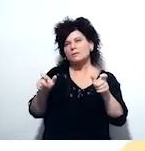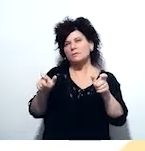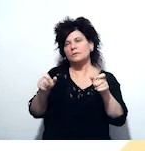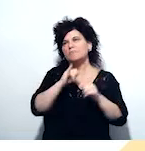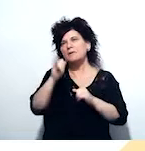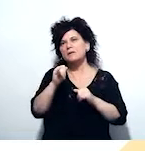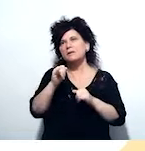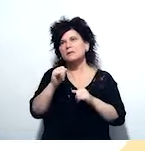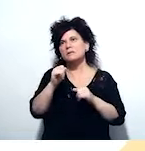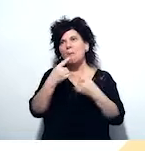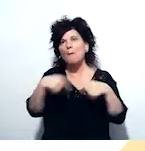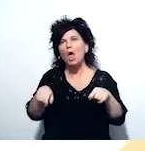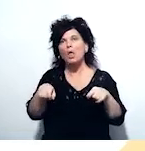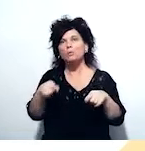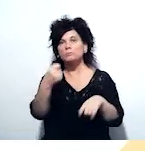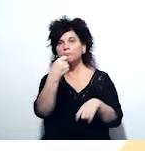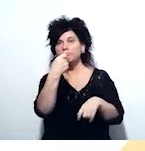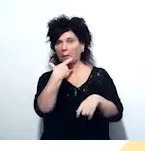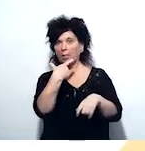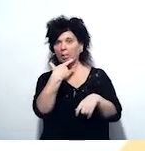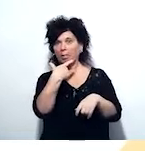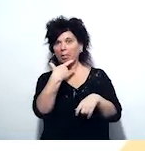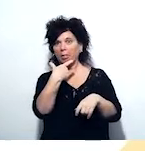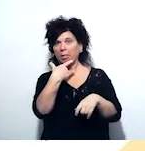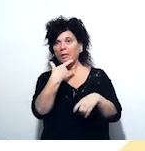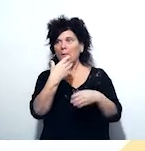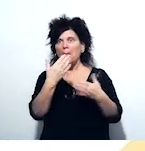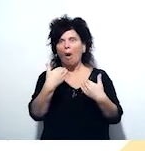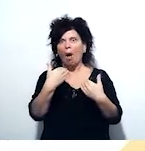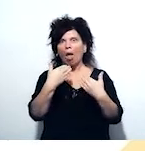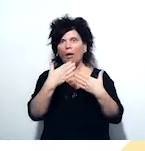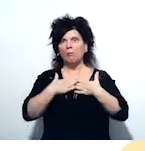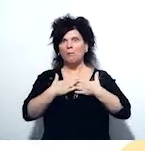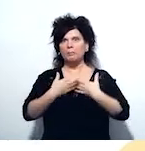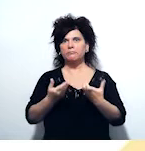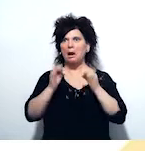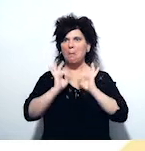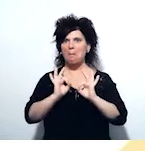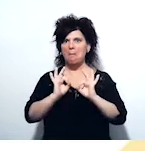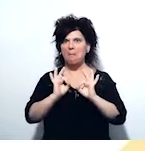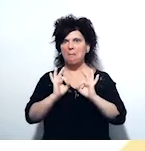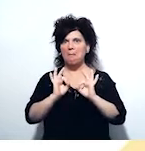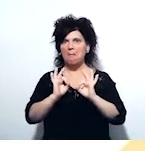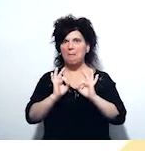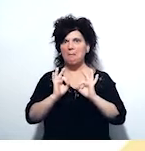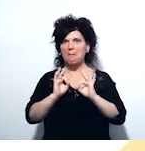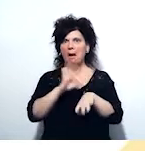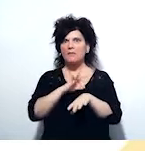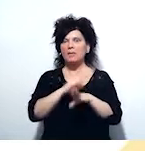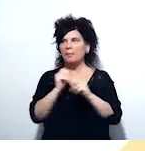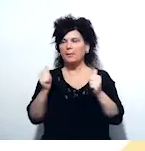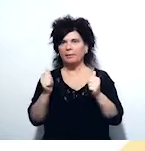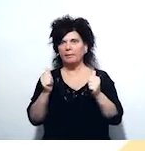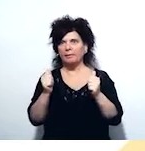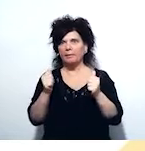tomando algún producto químico o algún remedio se va a curar. Entonces, no